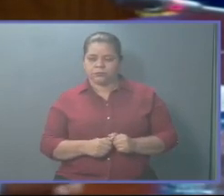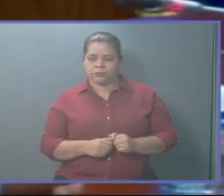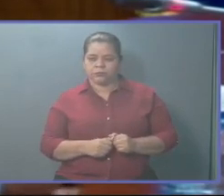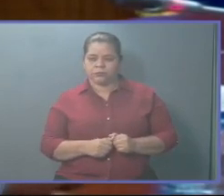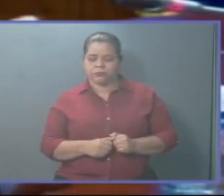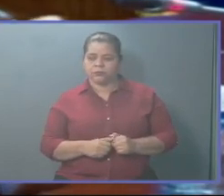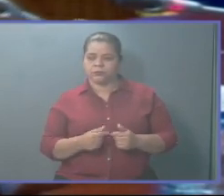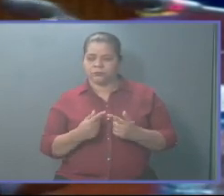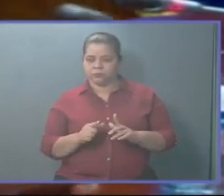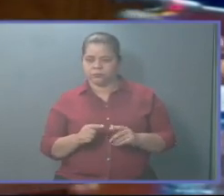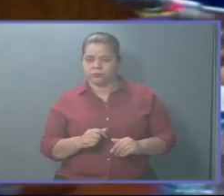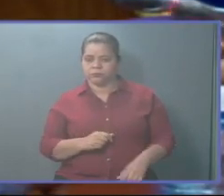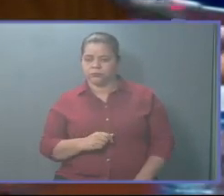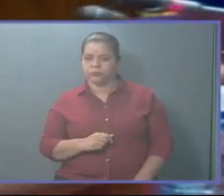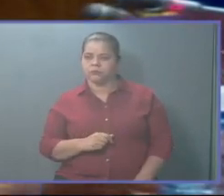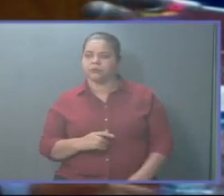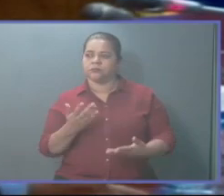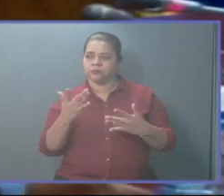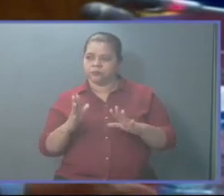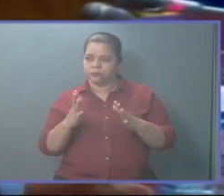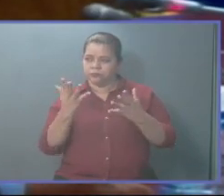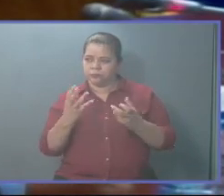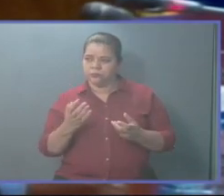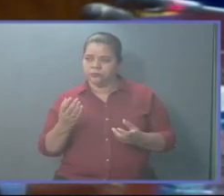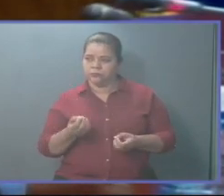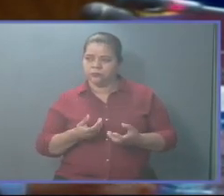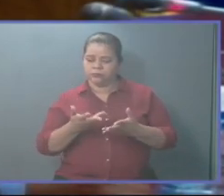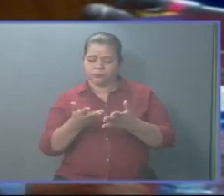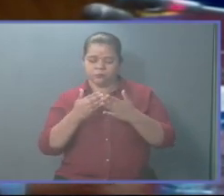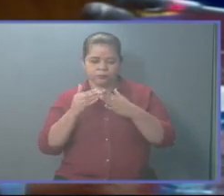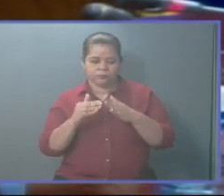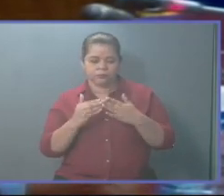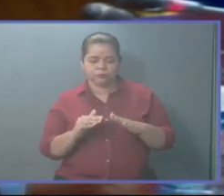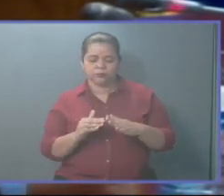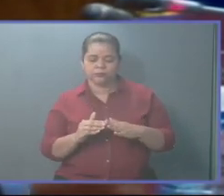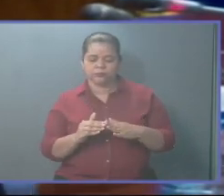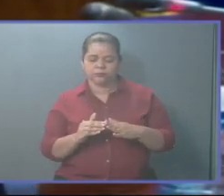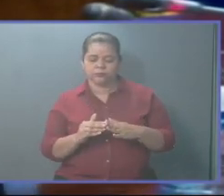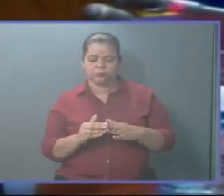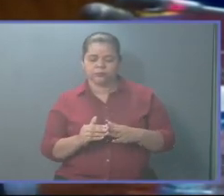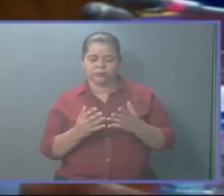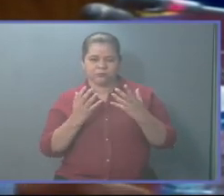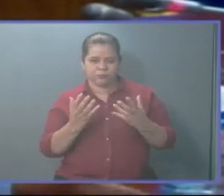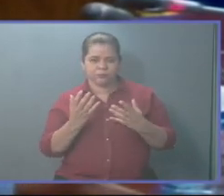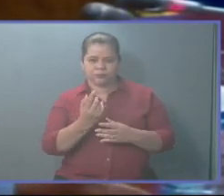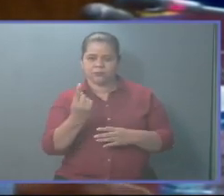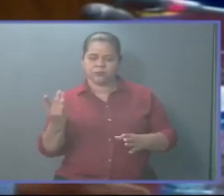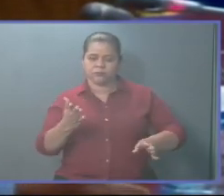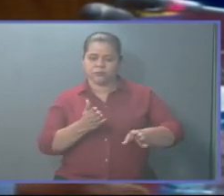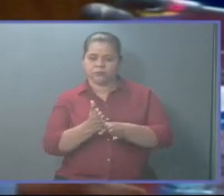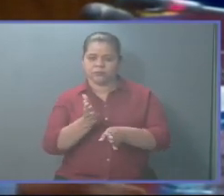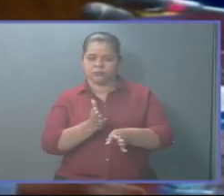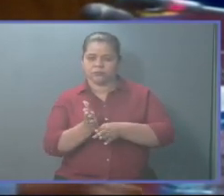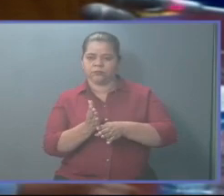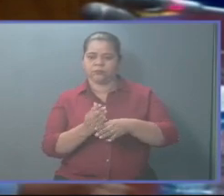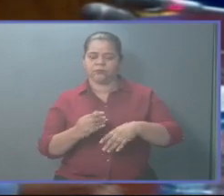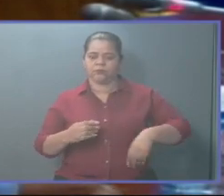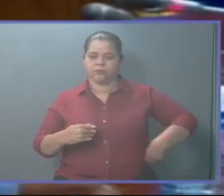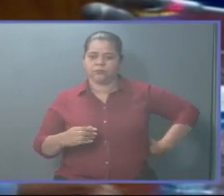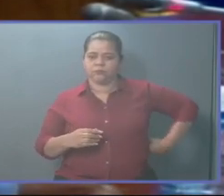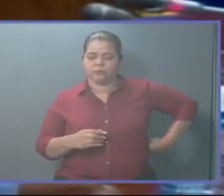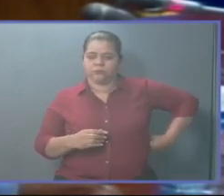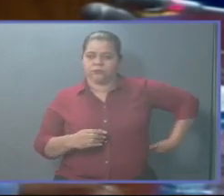y que ha generado también toda una ejército de profesionales desde